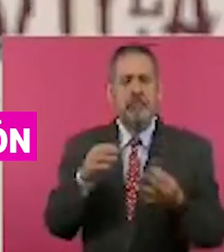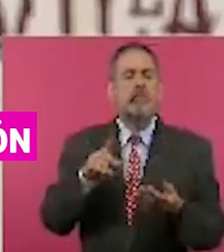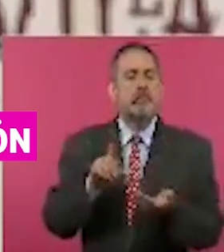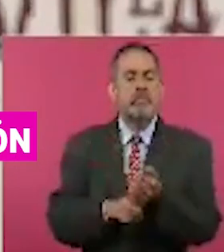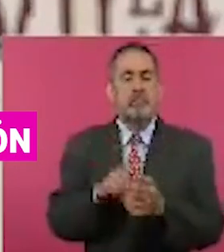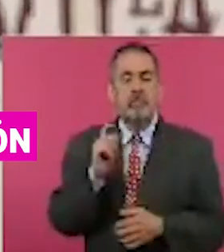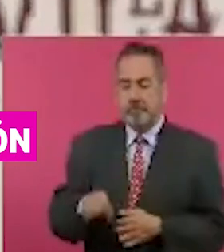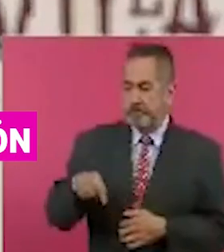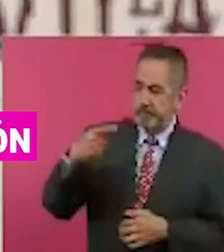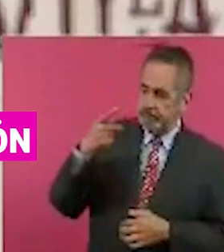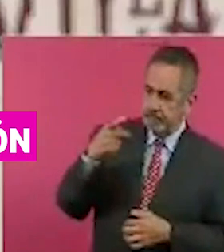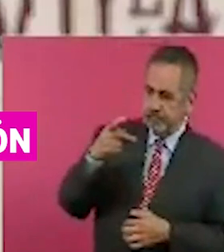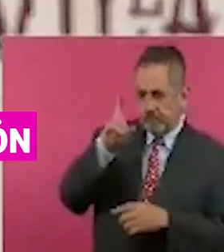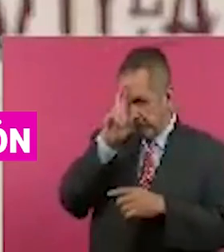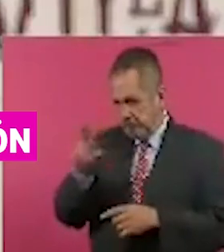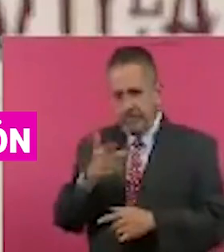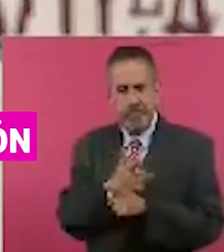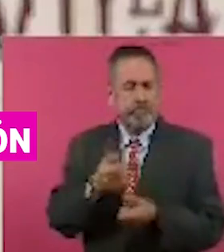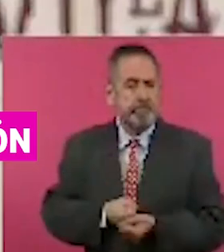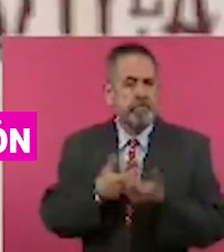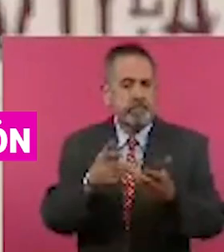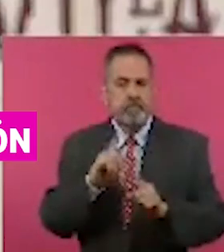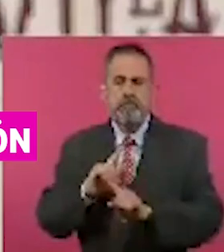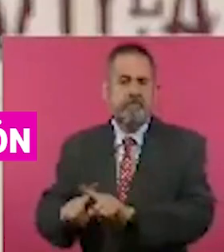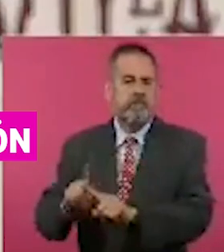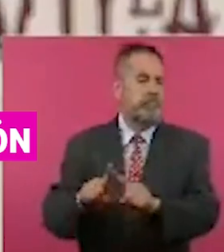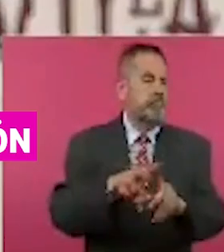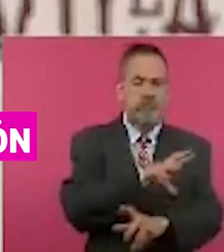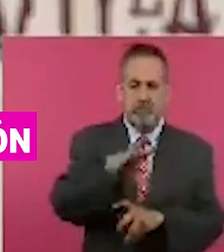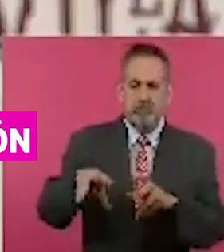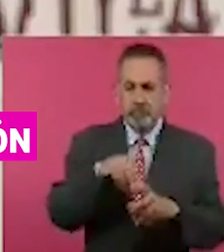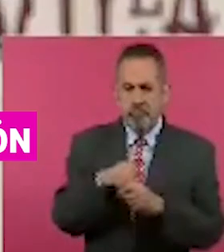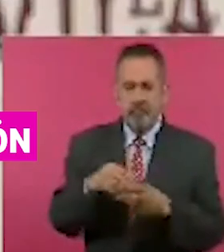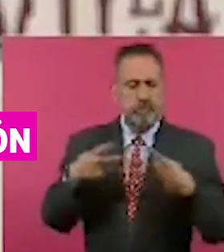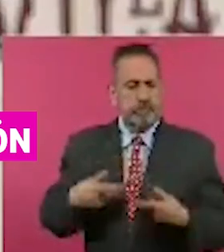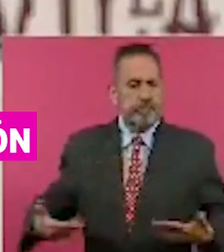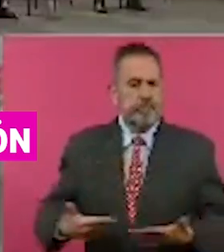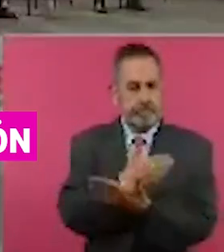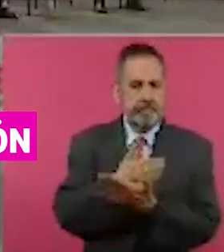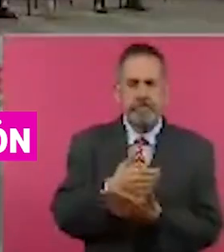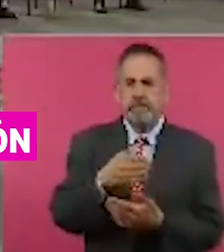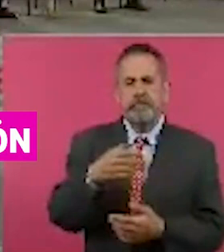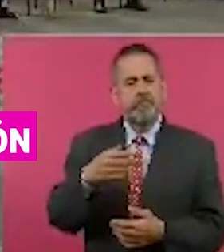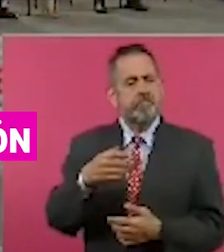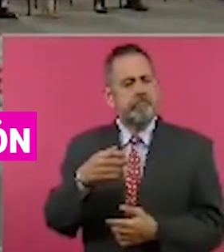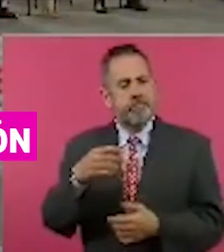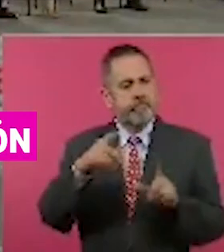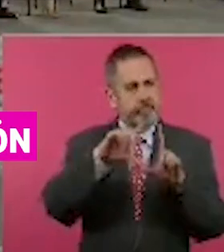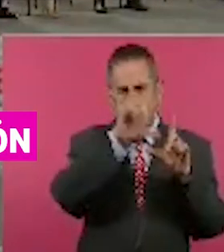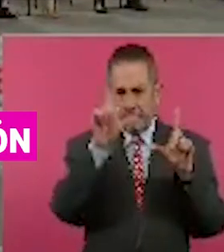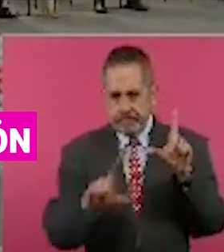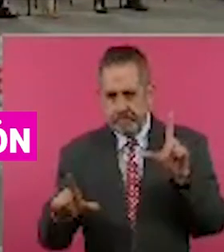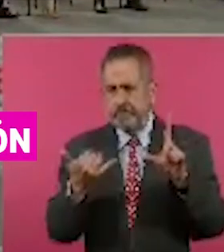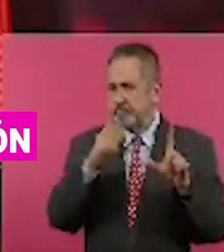participaron los gobernadores que formaban parte de los estados damnificados por los sismos de septiembre de 2017 y febrero de 2018. En el caso